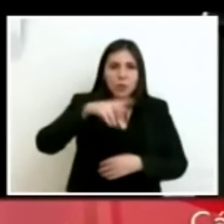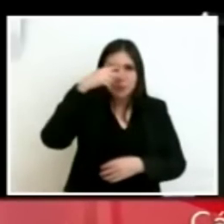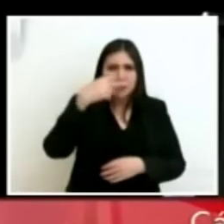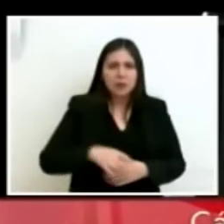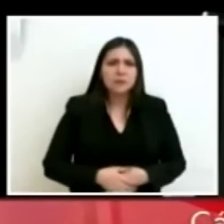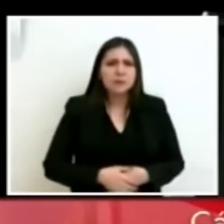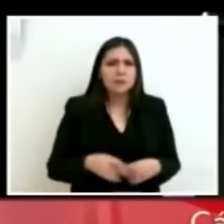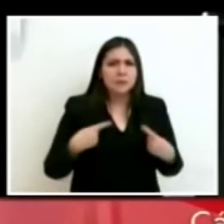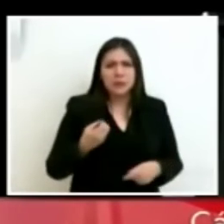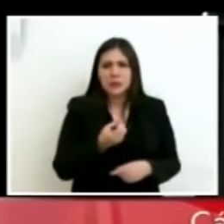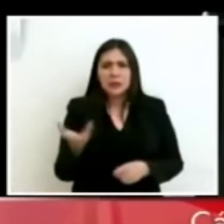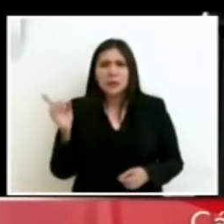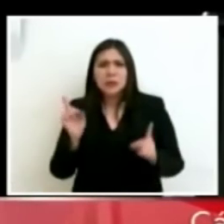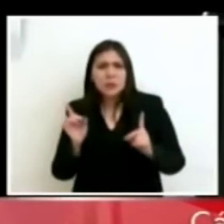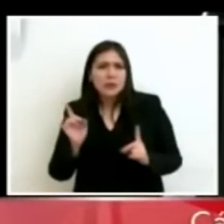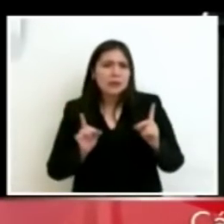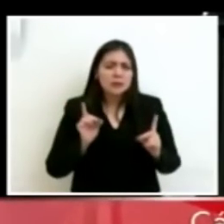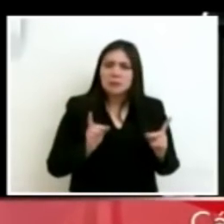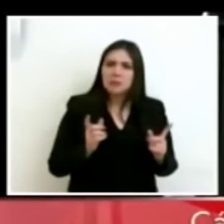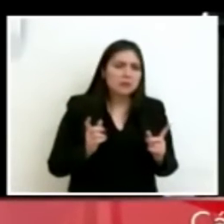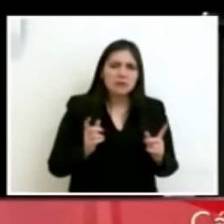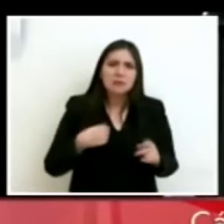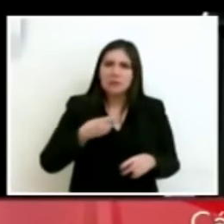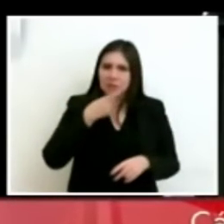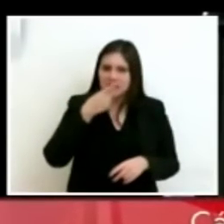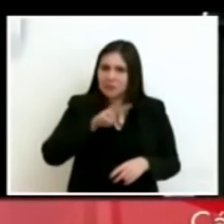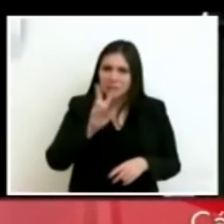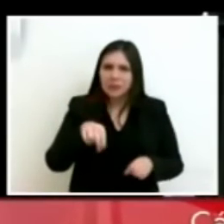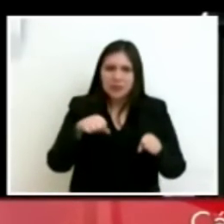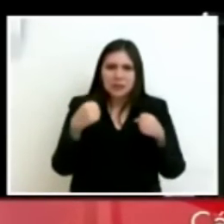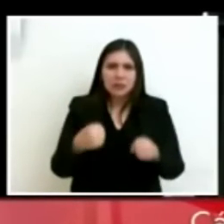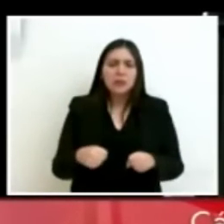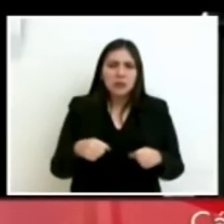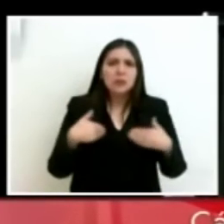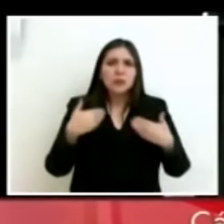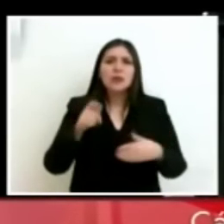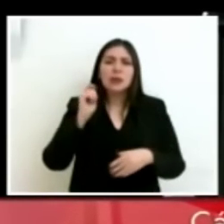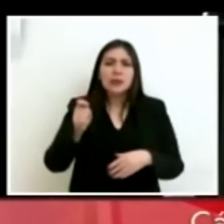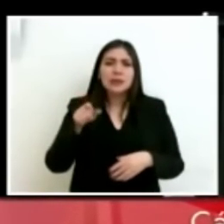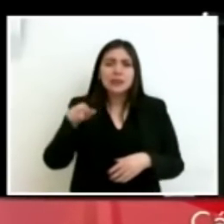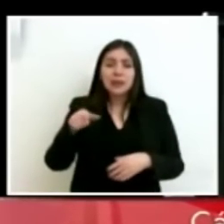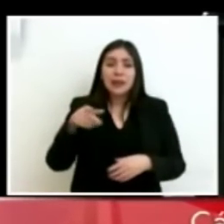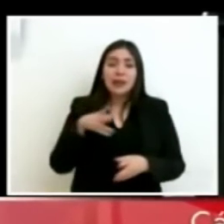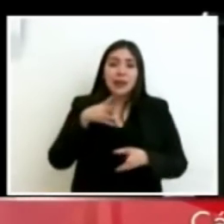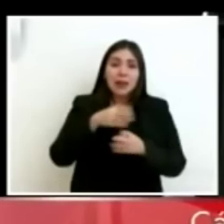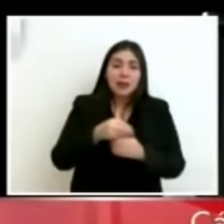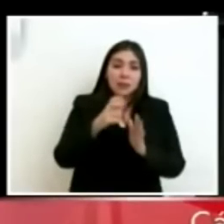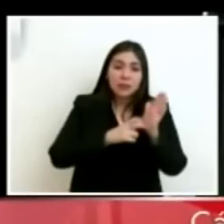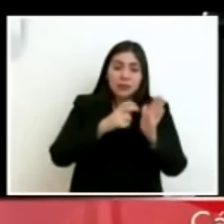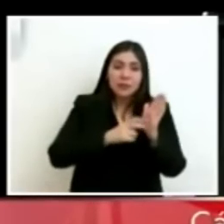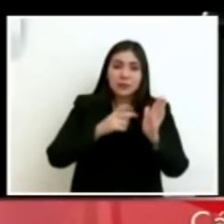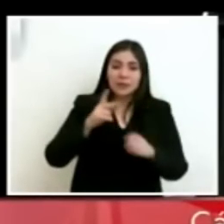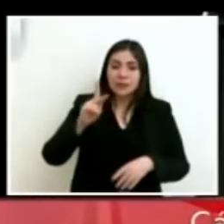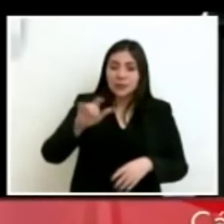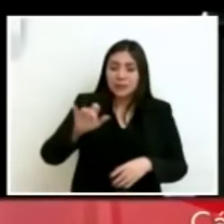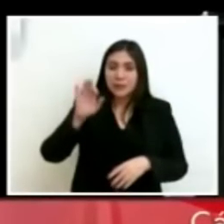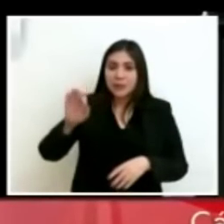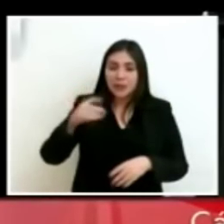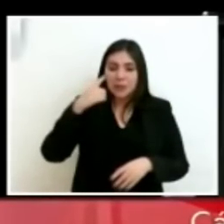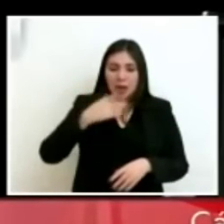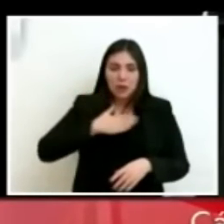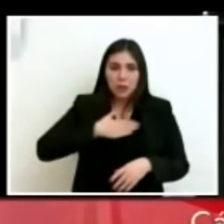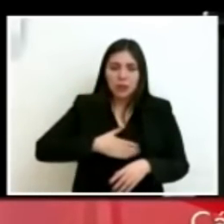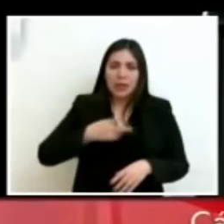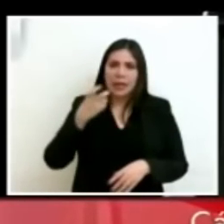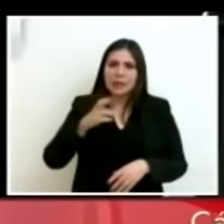objetivo final es mejorar el sistema de justicia en beneficio de las personas. Es el primer paso sobre